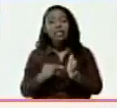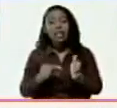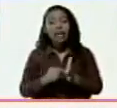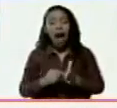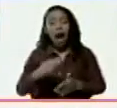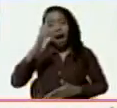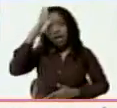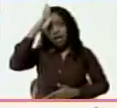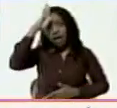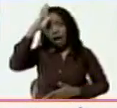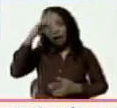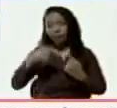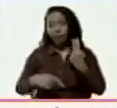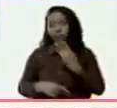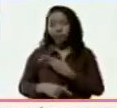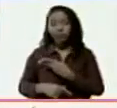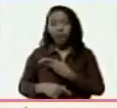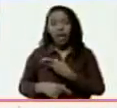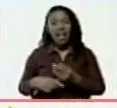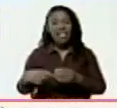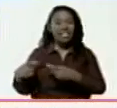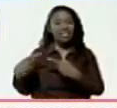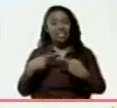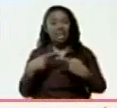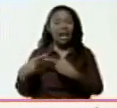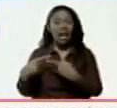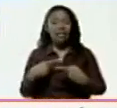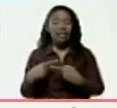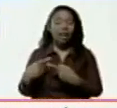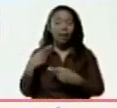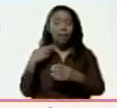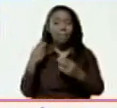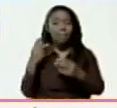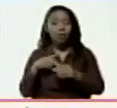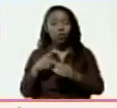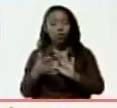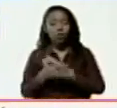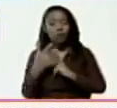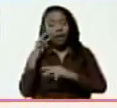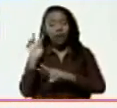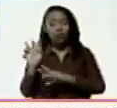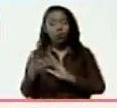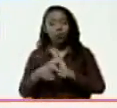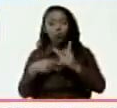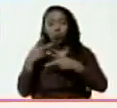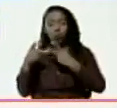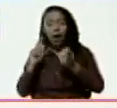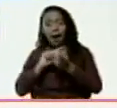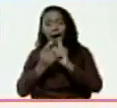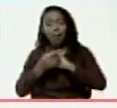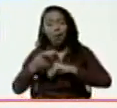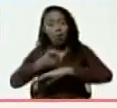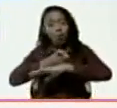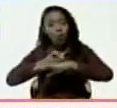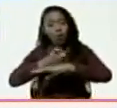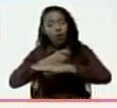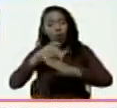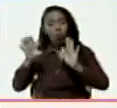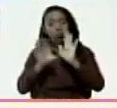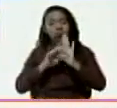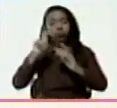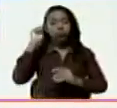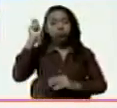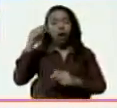son guerras por el petróleo pero aquí también tiene sin duda un componente político que es el cambio de gobierno constitucional